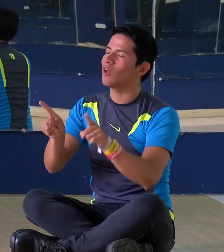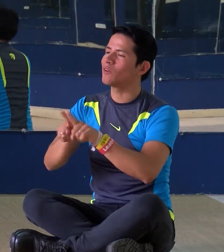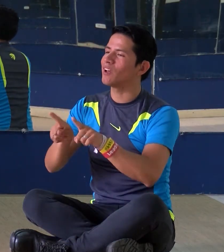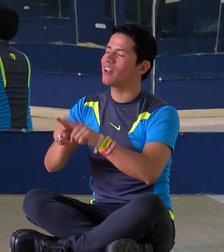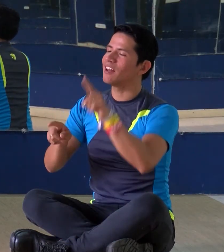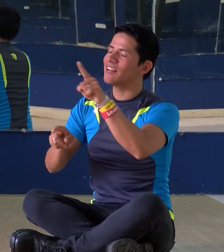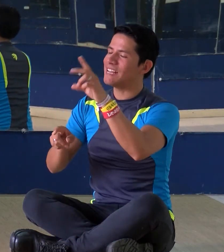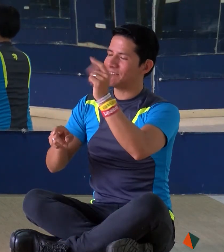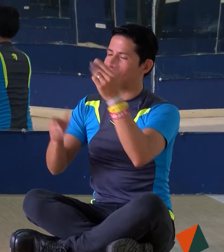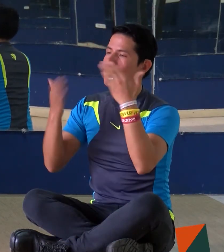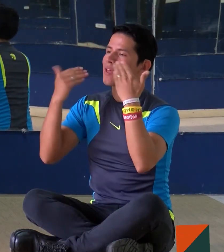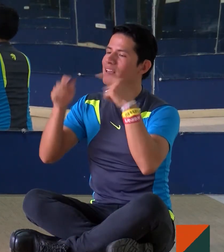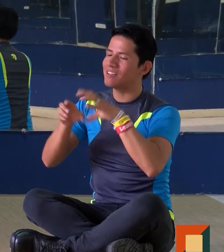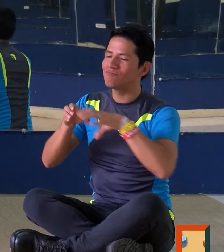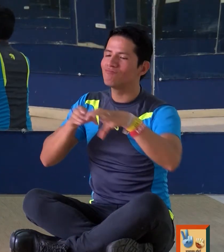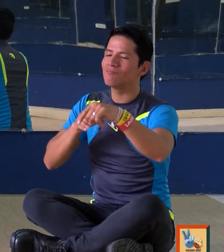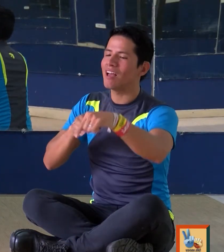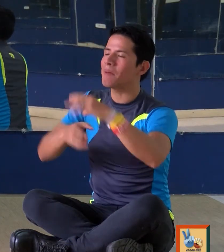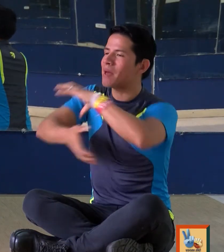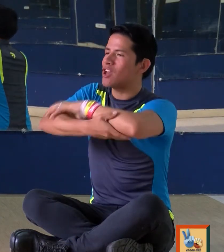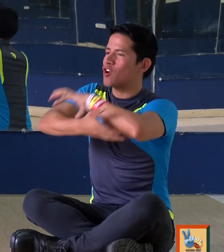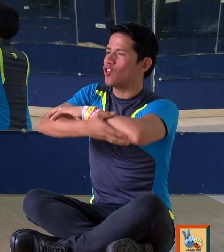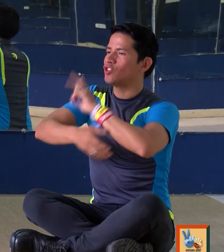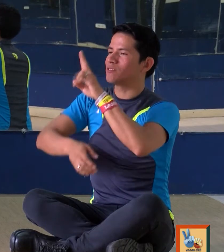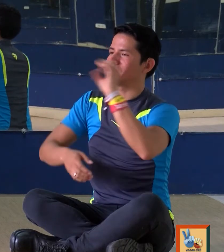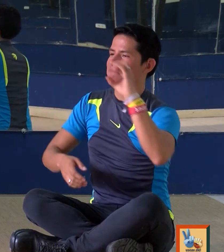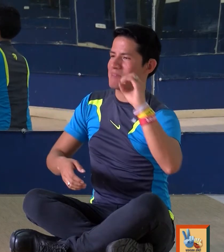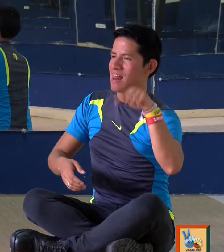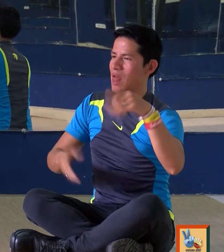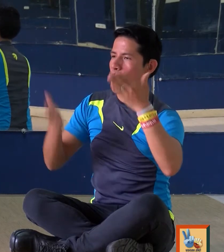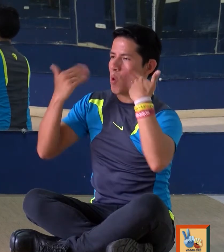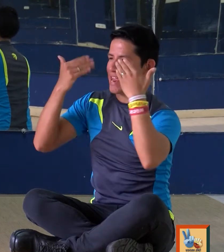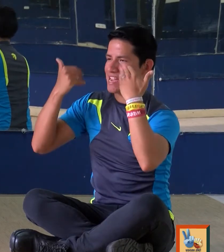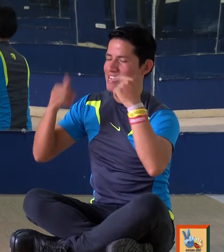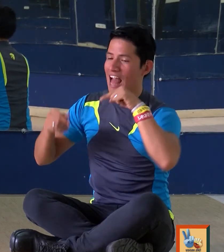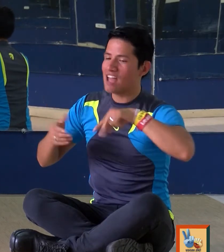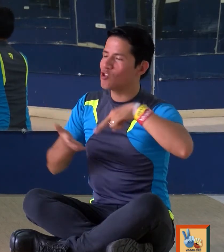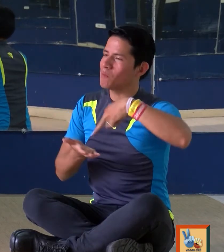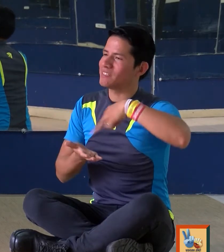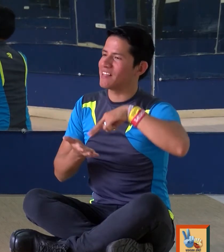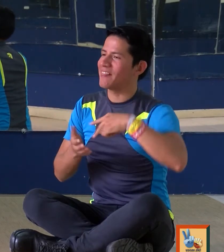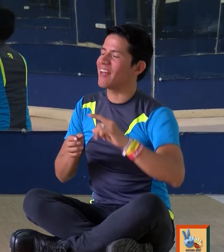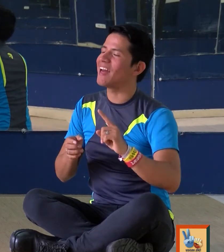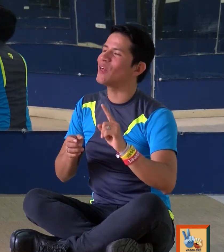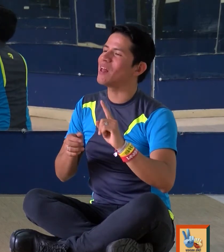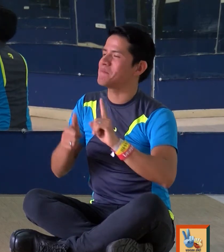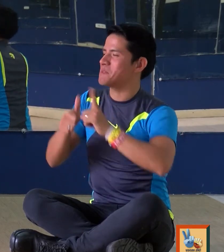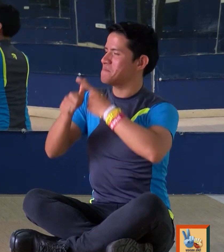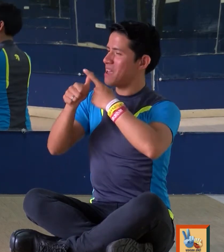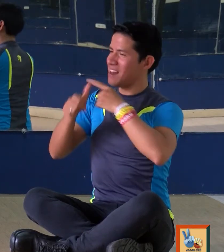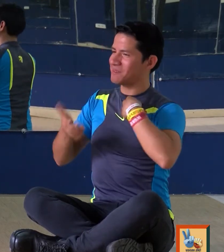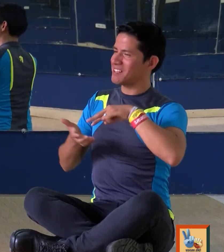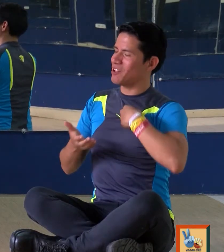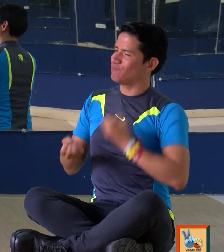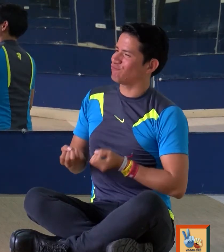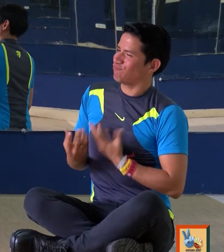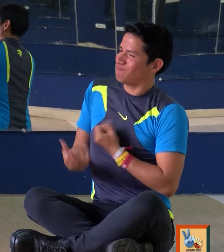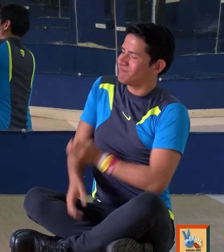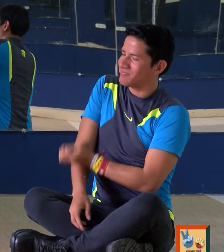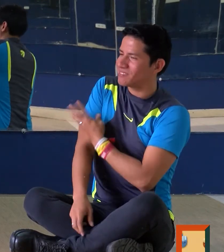He participado en competencias en Guayaquil. Una fue en el Malecón 2000. Y fue en vivo.